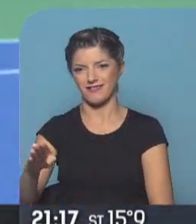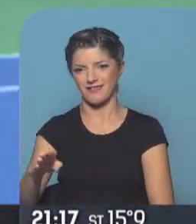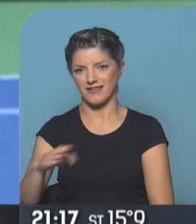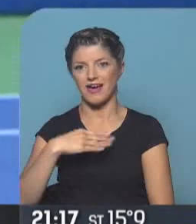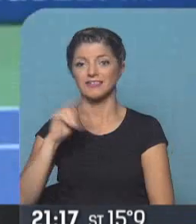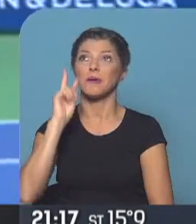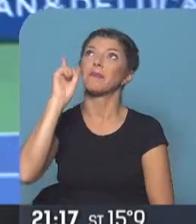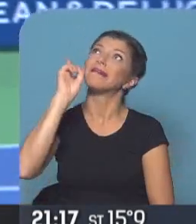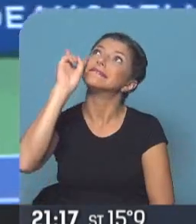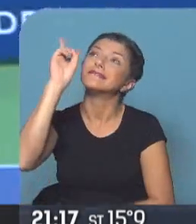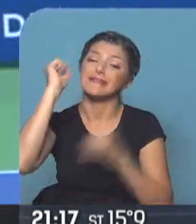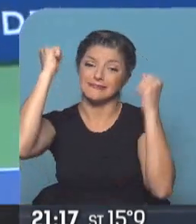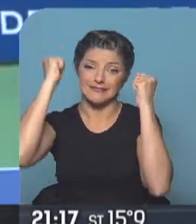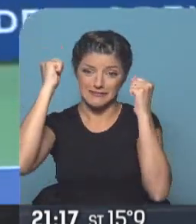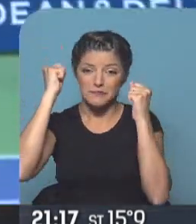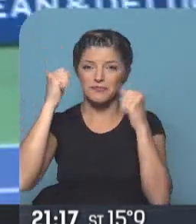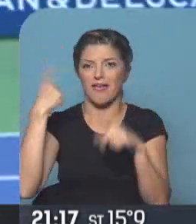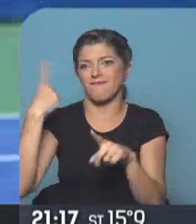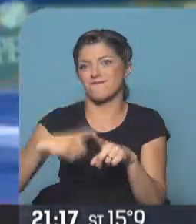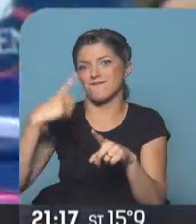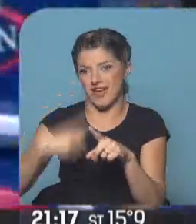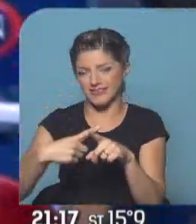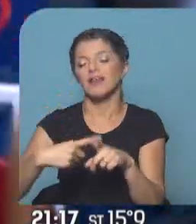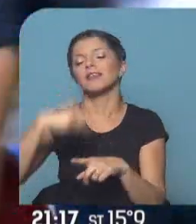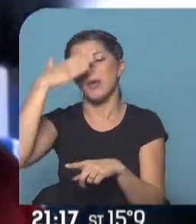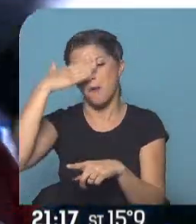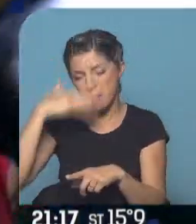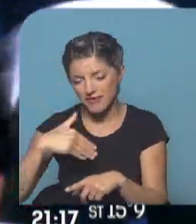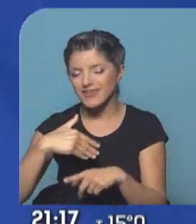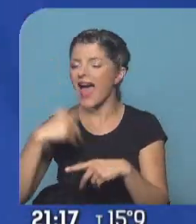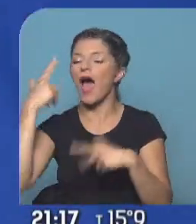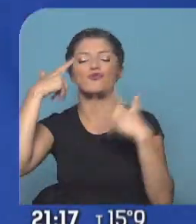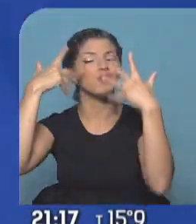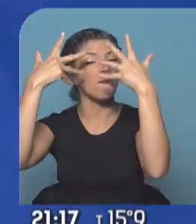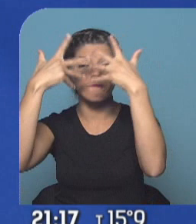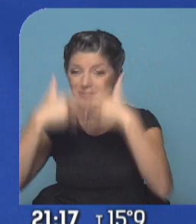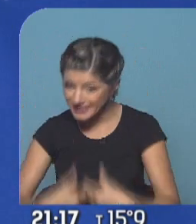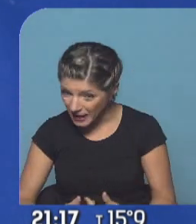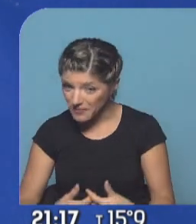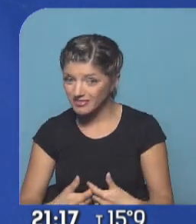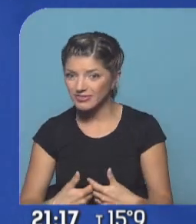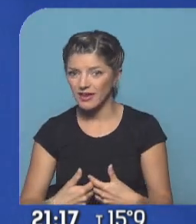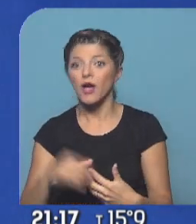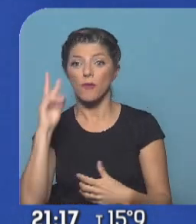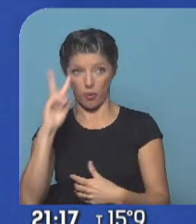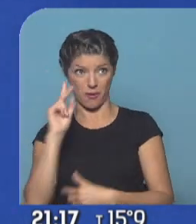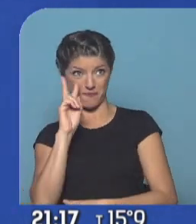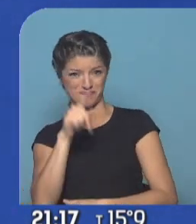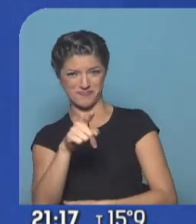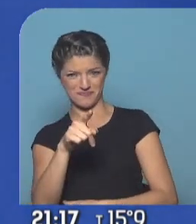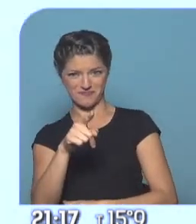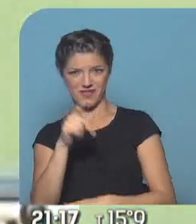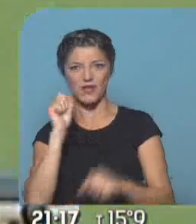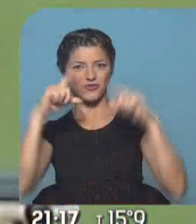brazos, mirar al cielo, celebrar con la gente y después, automáticamente, luego de posar en esta que es